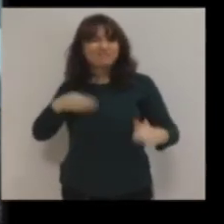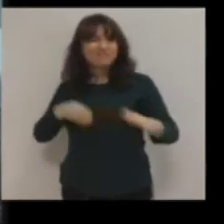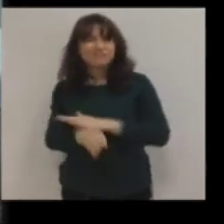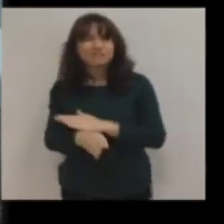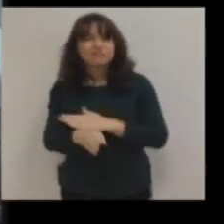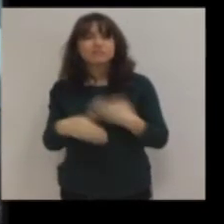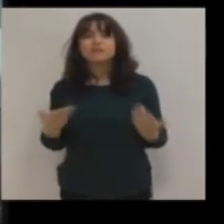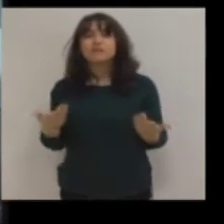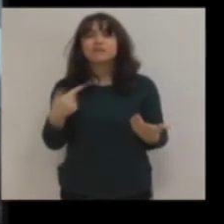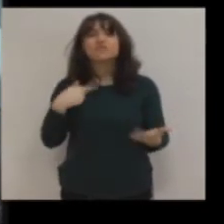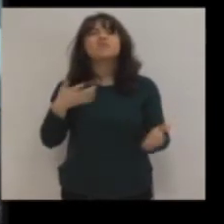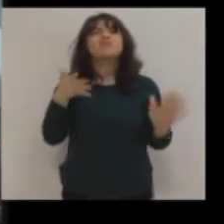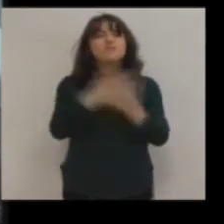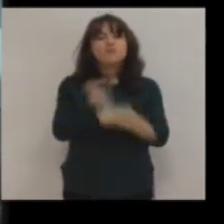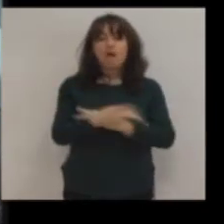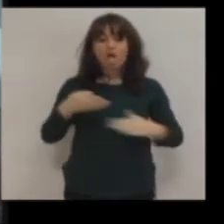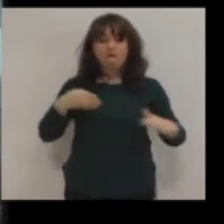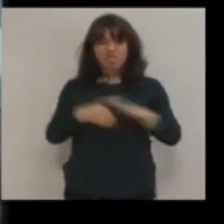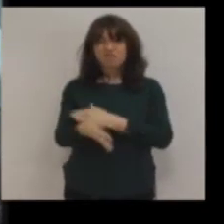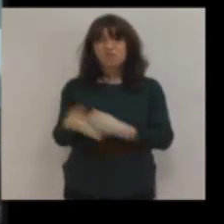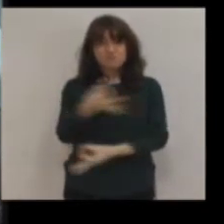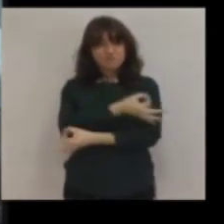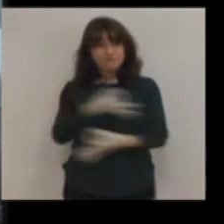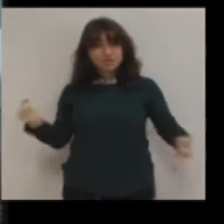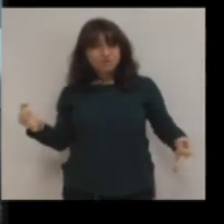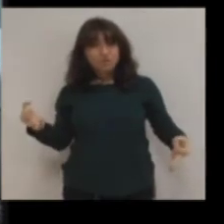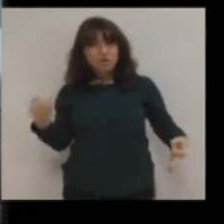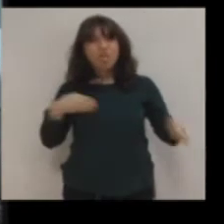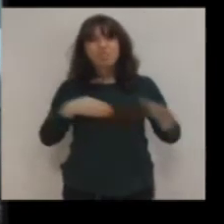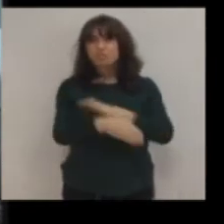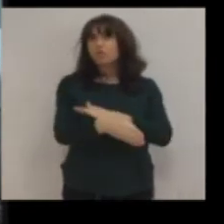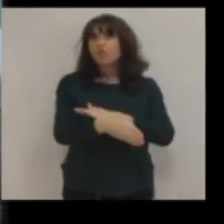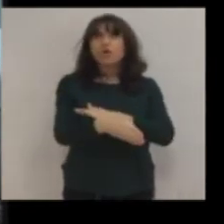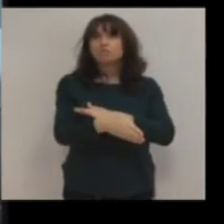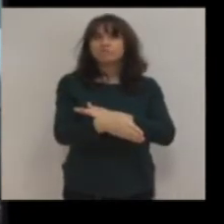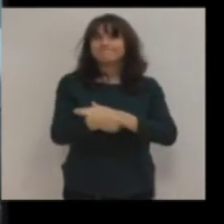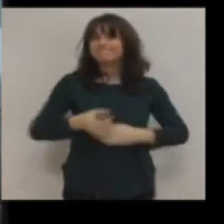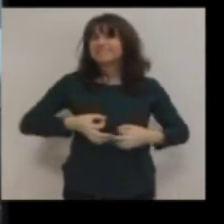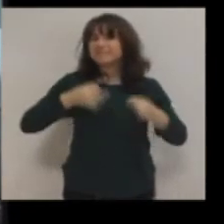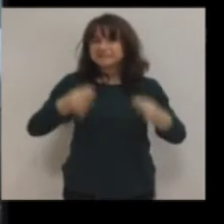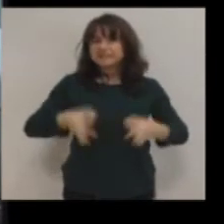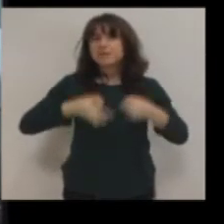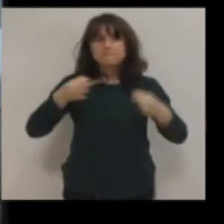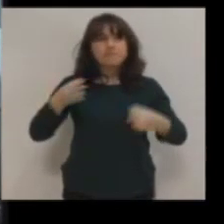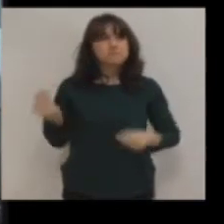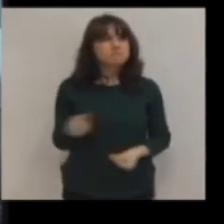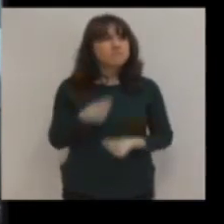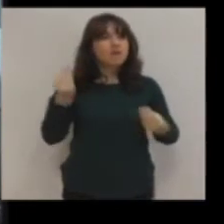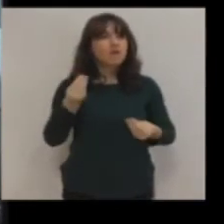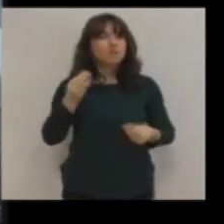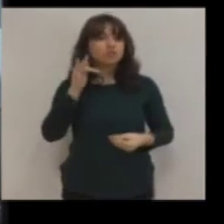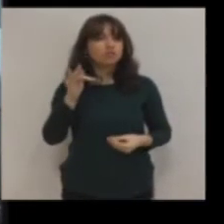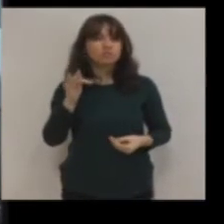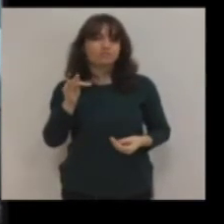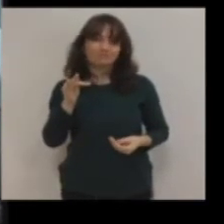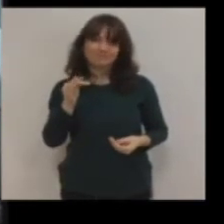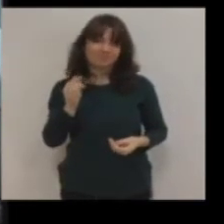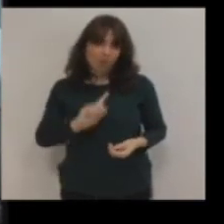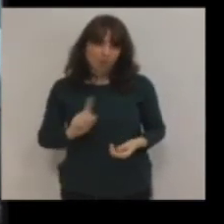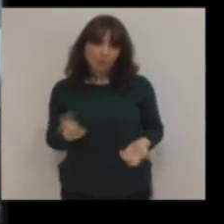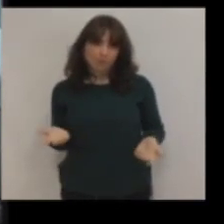¿Quiere decir eso que ese acceso es perfecto o que ese acceso es siempre óptimo en todos los casos? Pues evidentemente